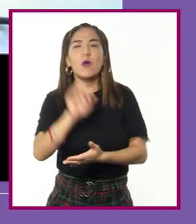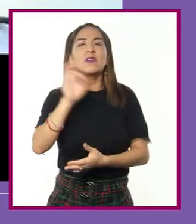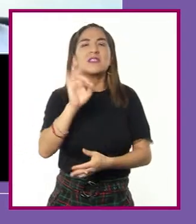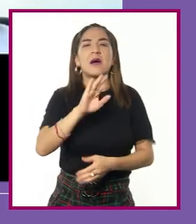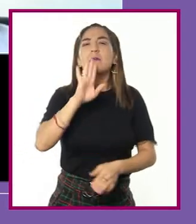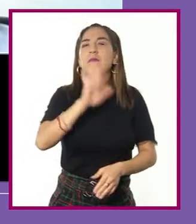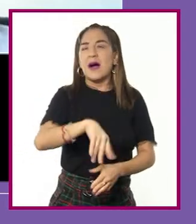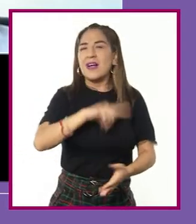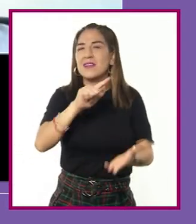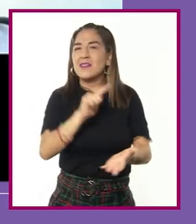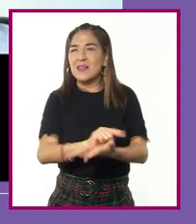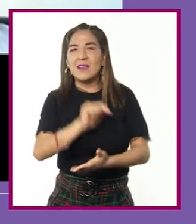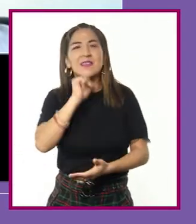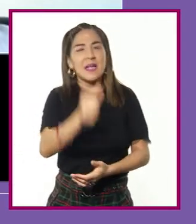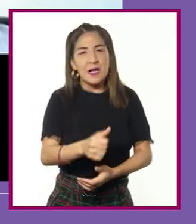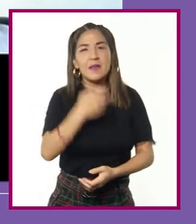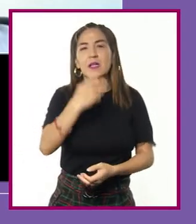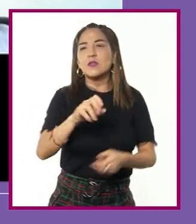población o a otras personas.